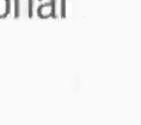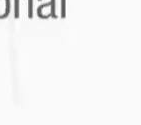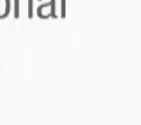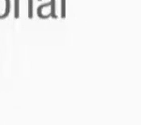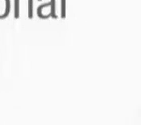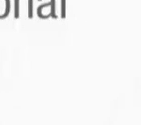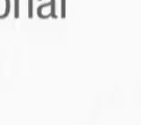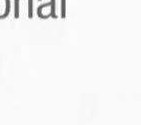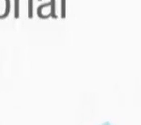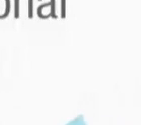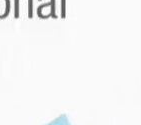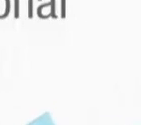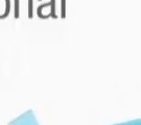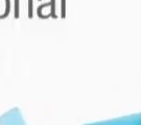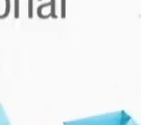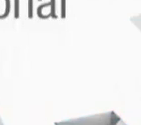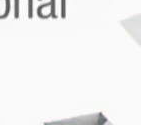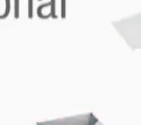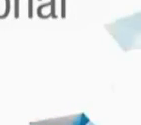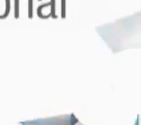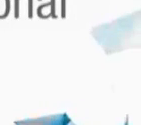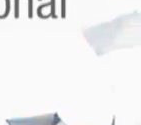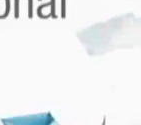Inicio de espacio promocional.